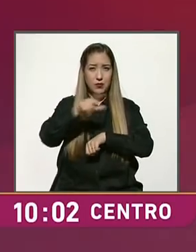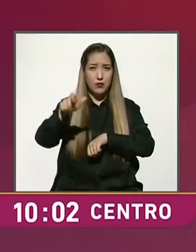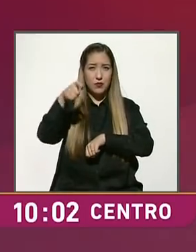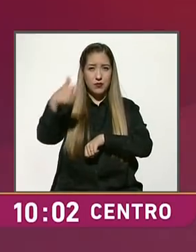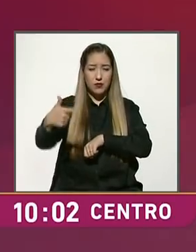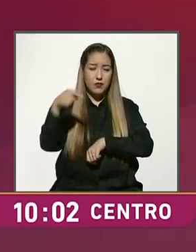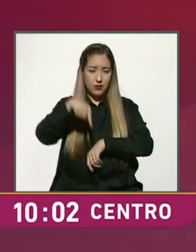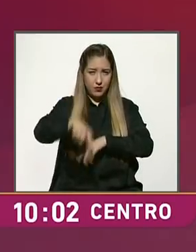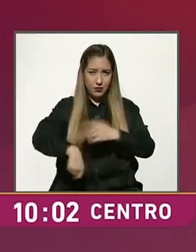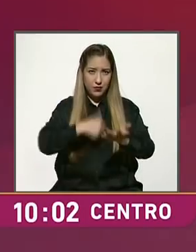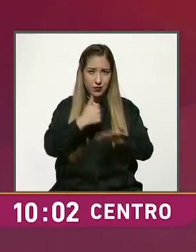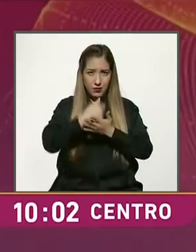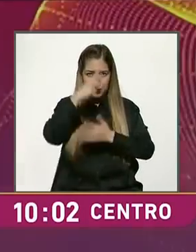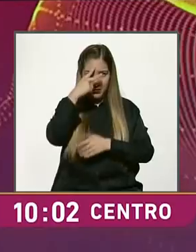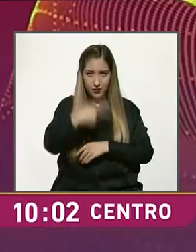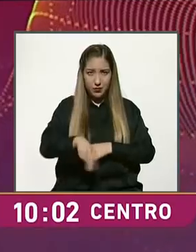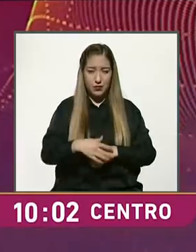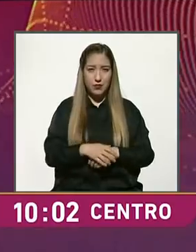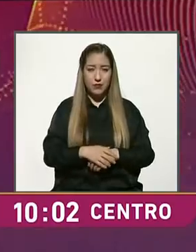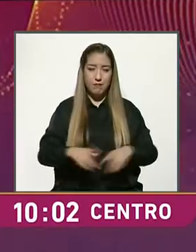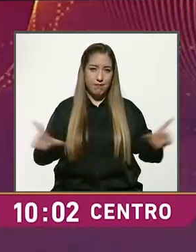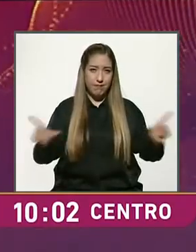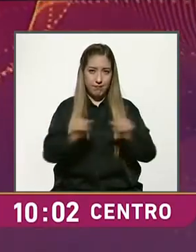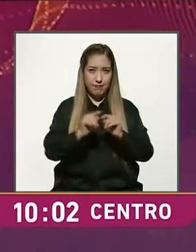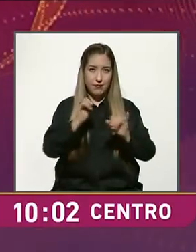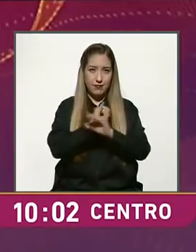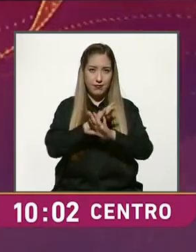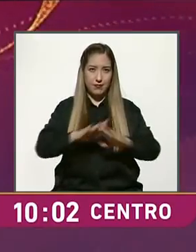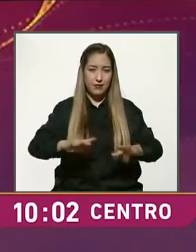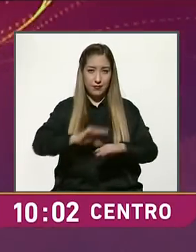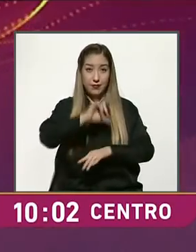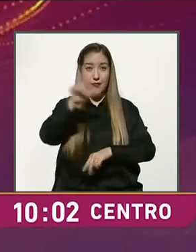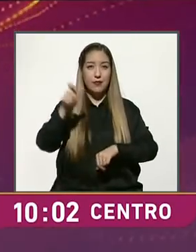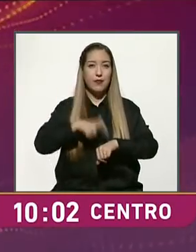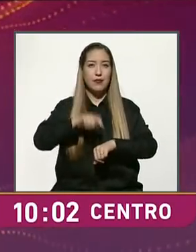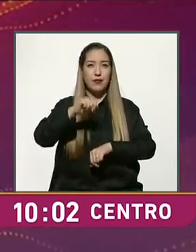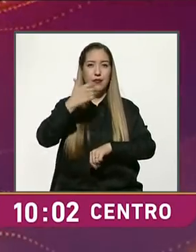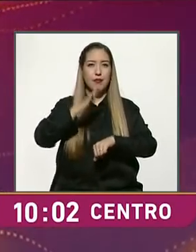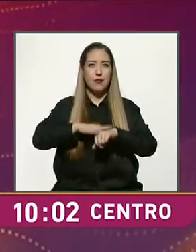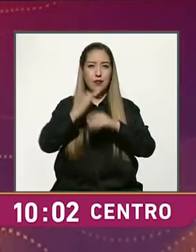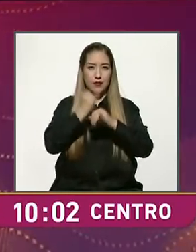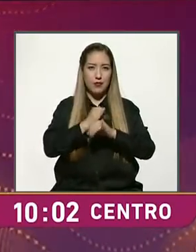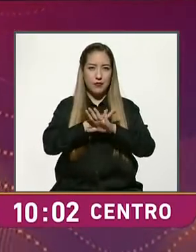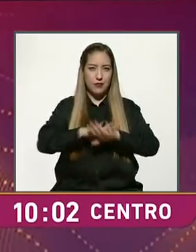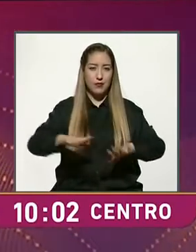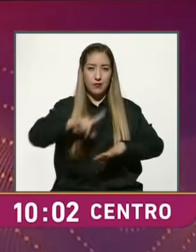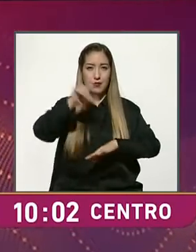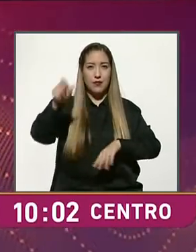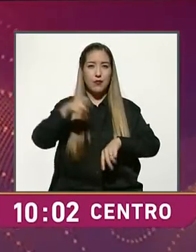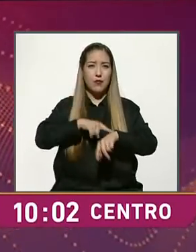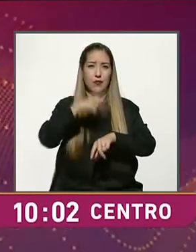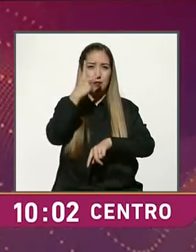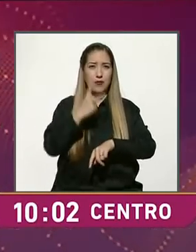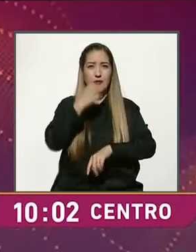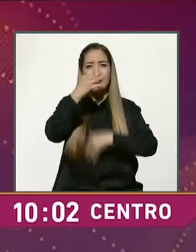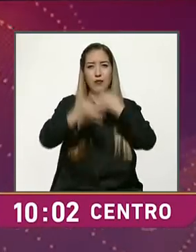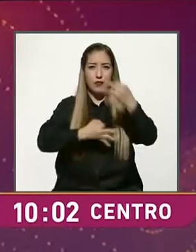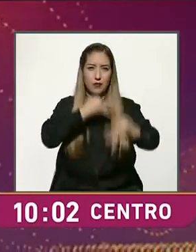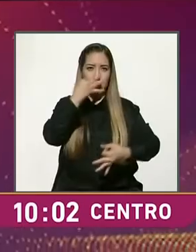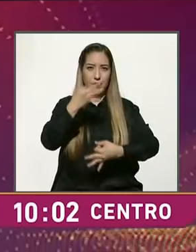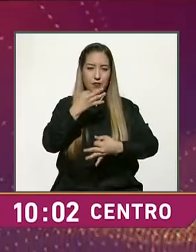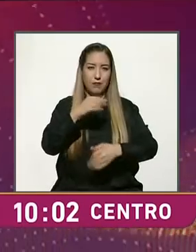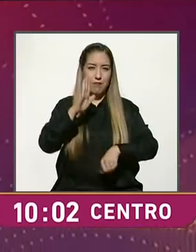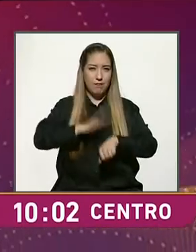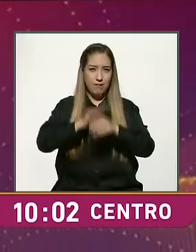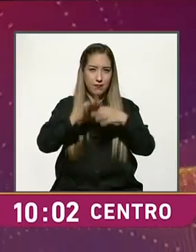aquí en la Ciudad de México. Es todo en Cada Hora en la Hora. A las 11 le tendremos más información y a las 14 horas no se pierda el Noticiero Meridiano